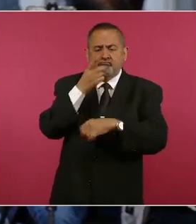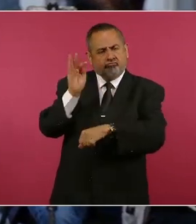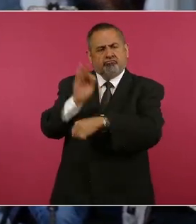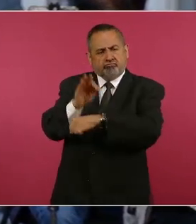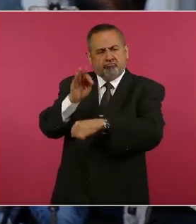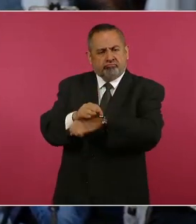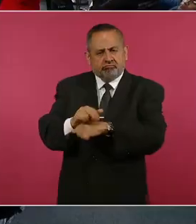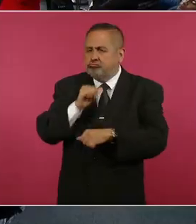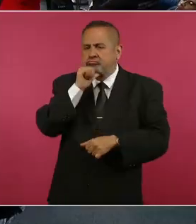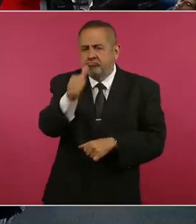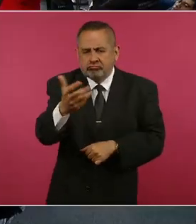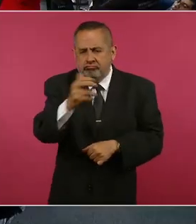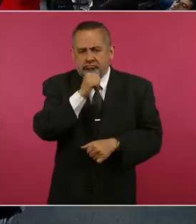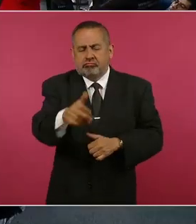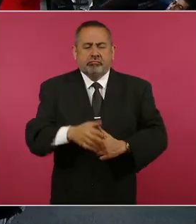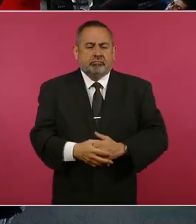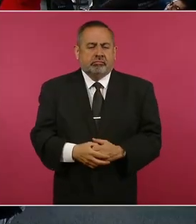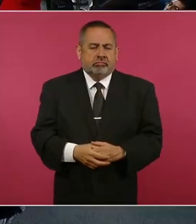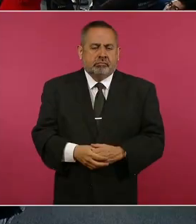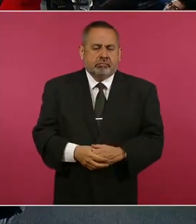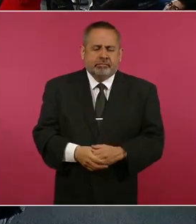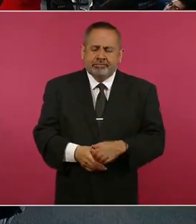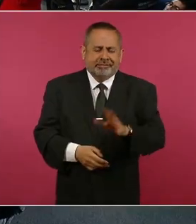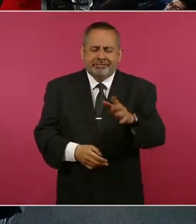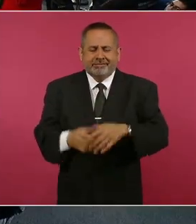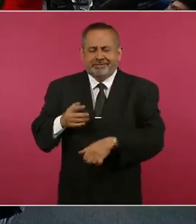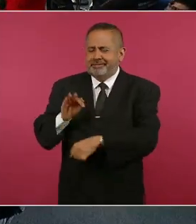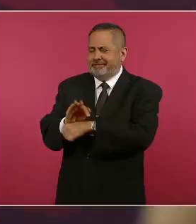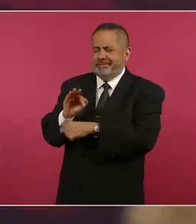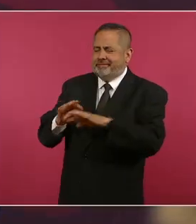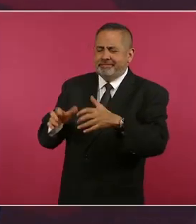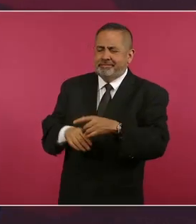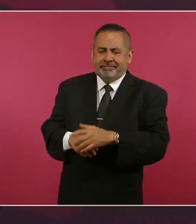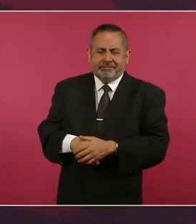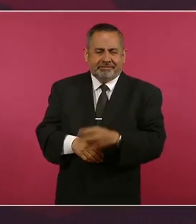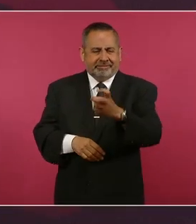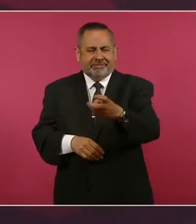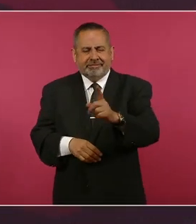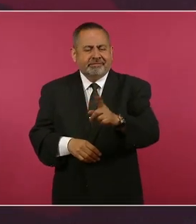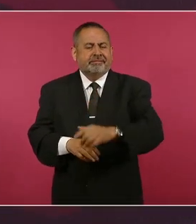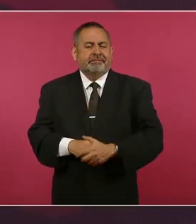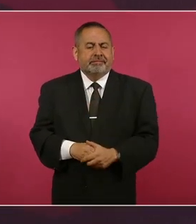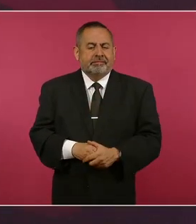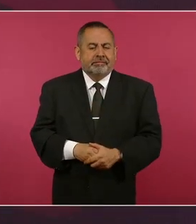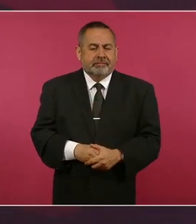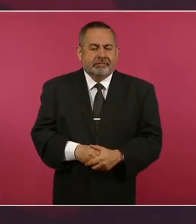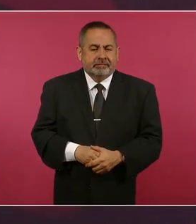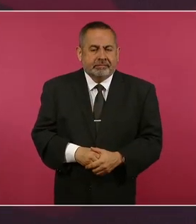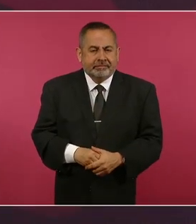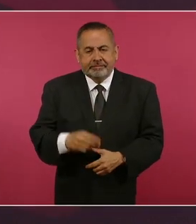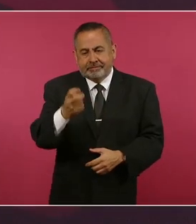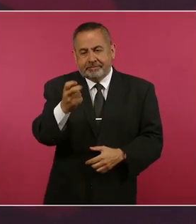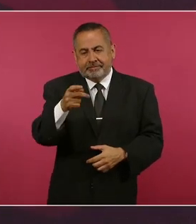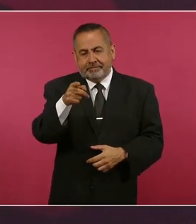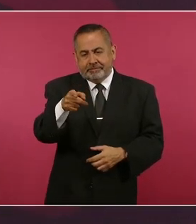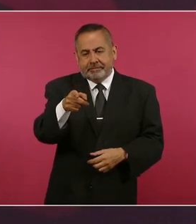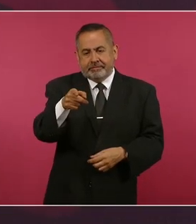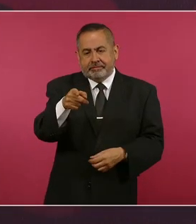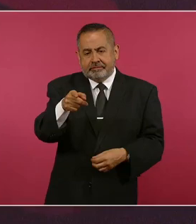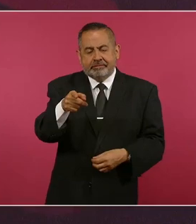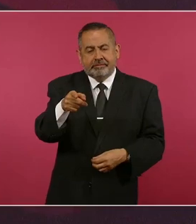su gobierno? Lo estamos haciendo, estamos protegiendo. Ese hecho tuvo que ver con